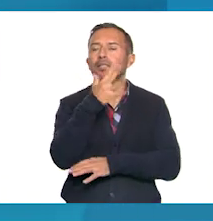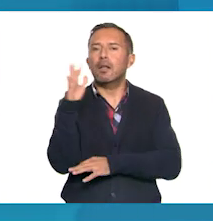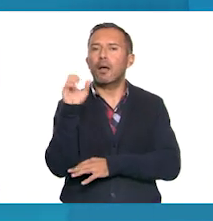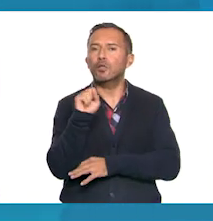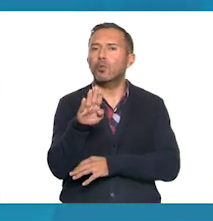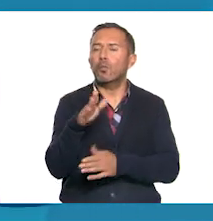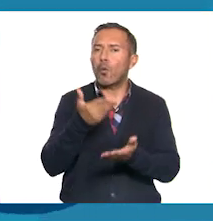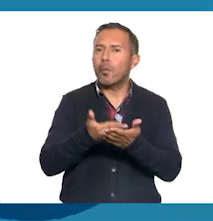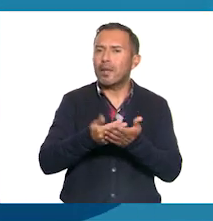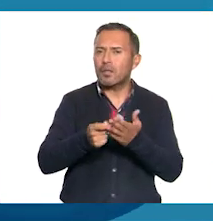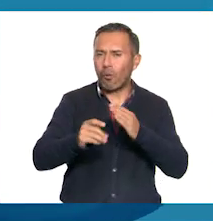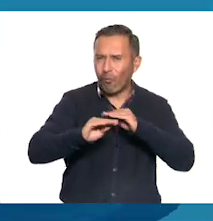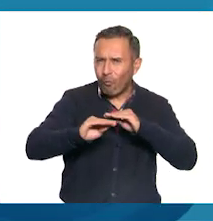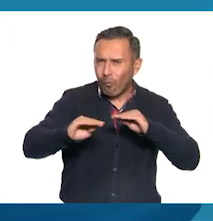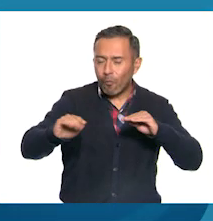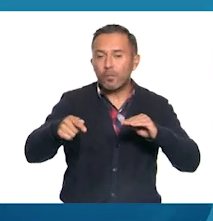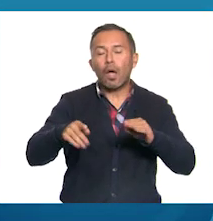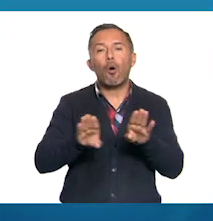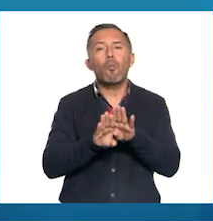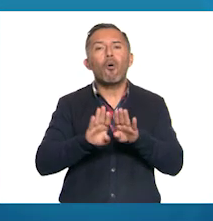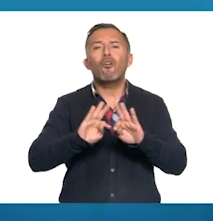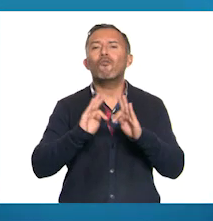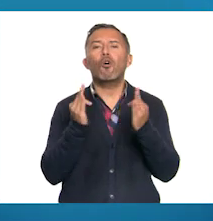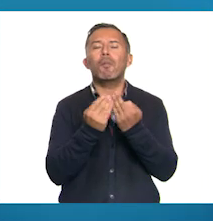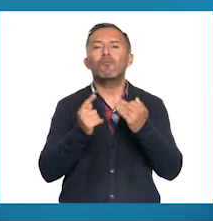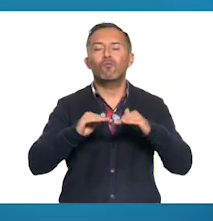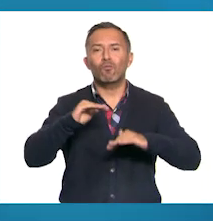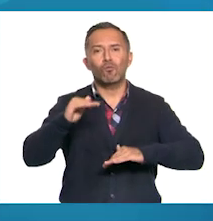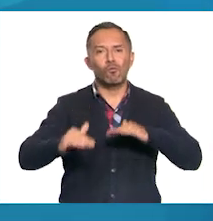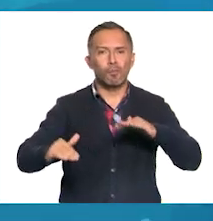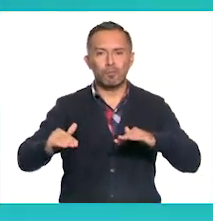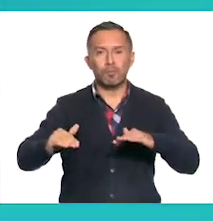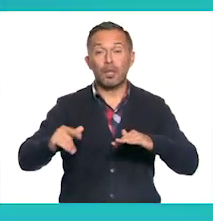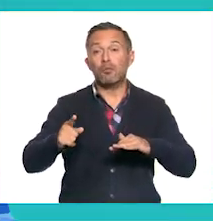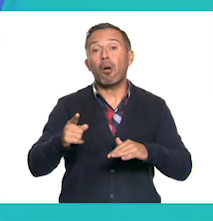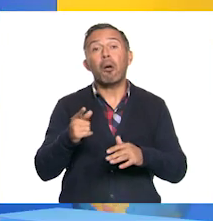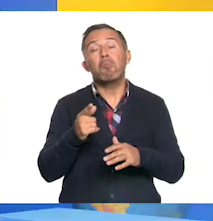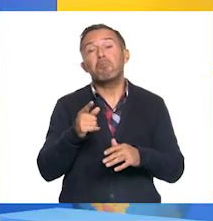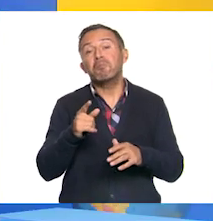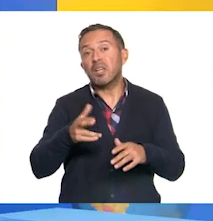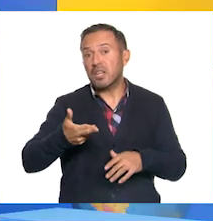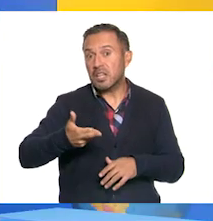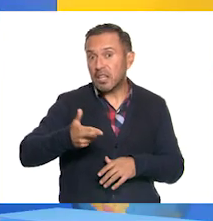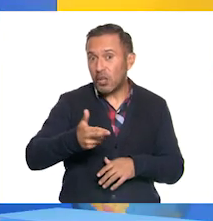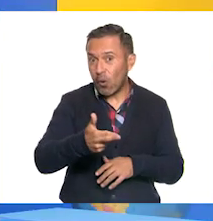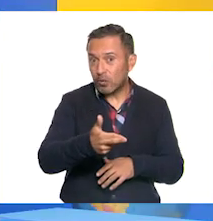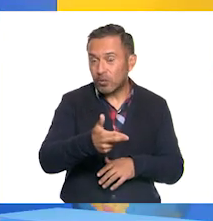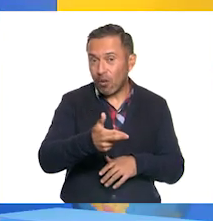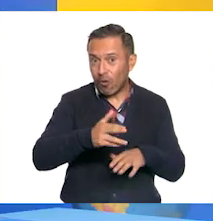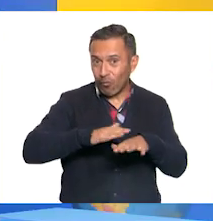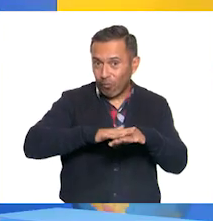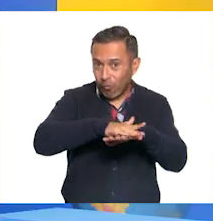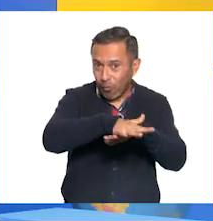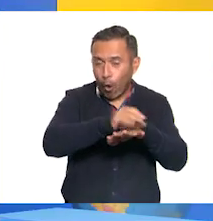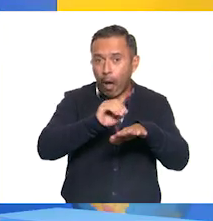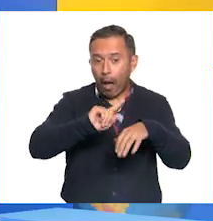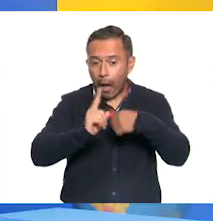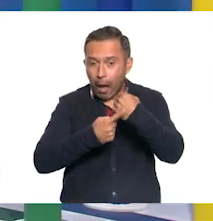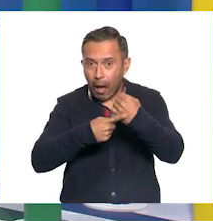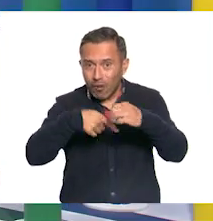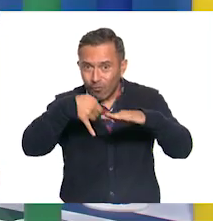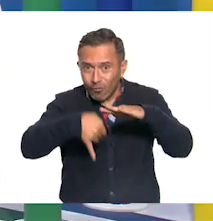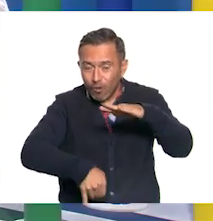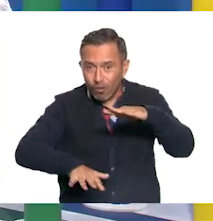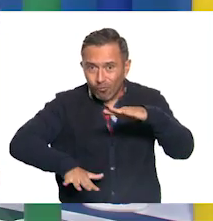las llanuras. Las formas de relieve con menor altitud, independientemente de que los ríos corran superficiales o subterráneos.